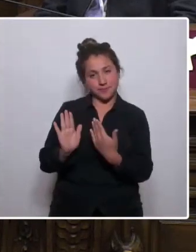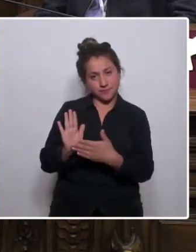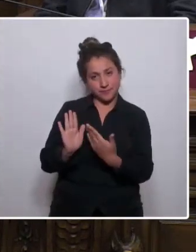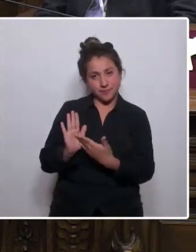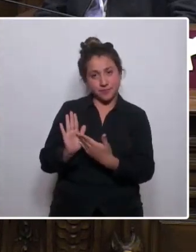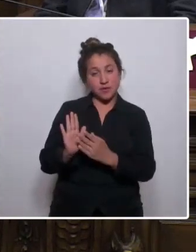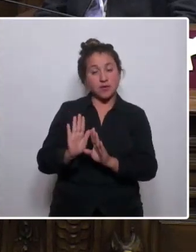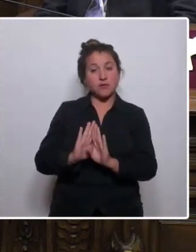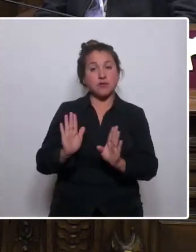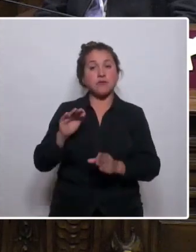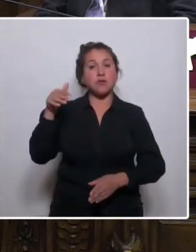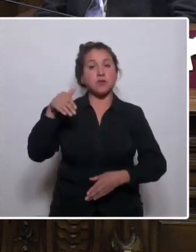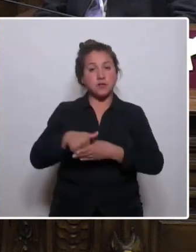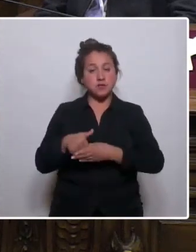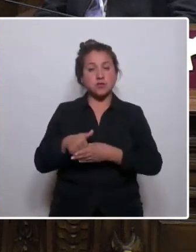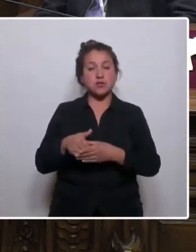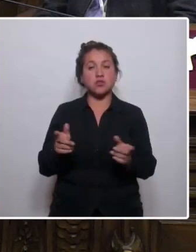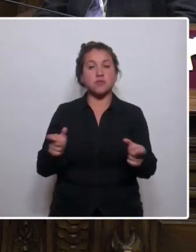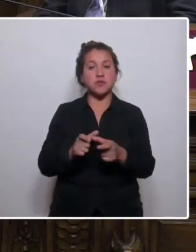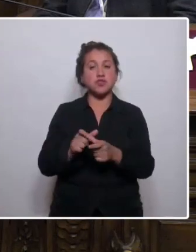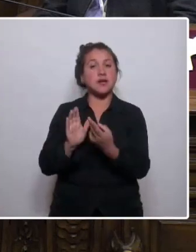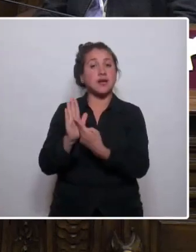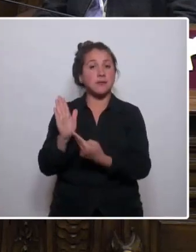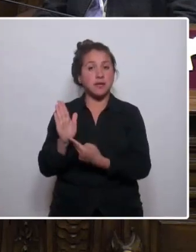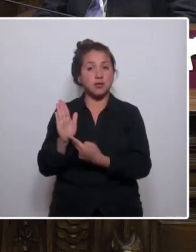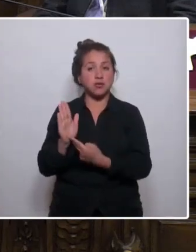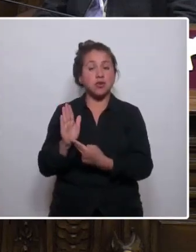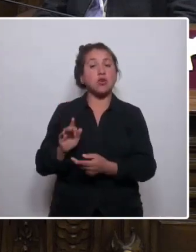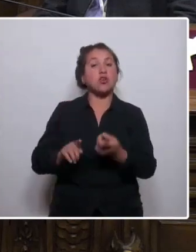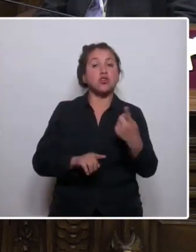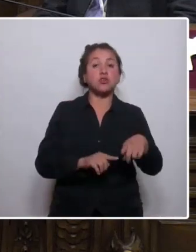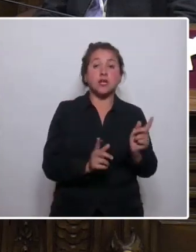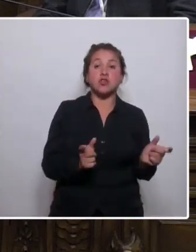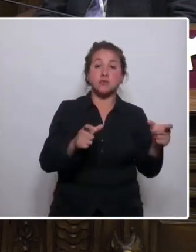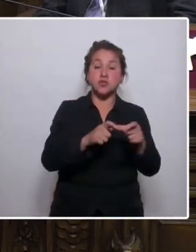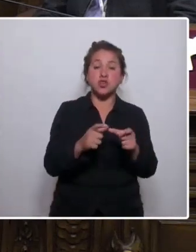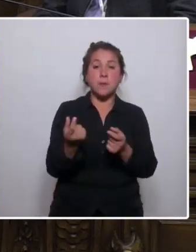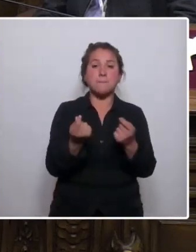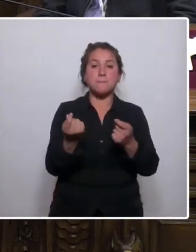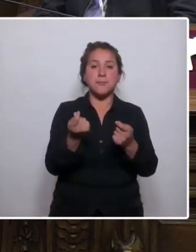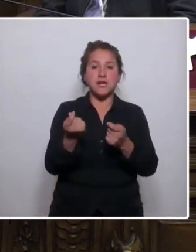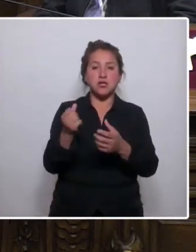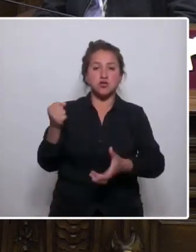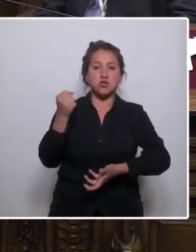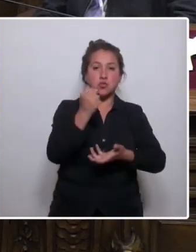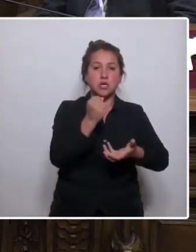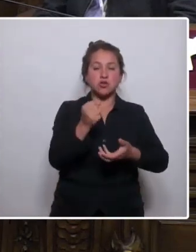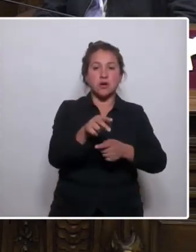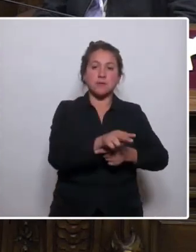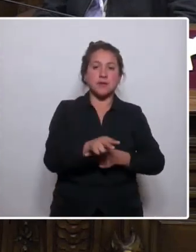Terminamos las votaciones referidas a la Comisión de Reglamento y pasamos a la Comisión de Presupuestos y Administración Interior.